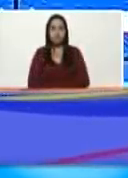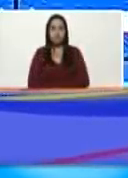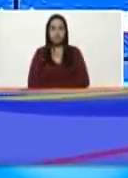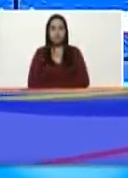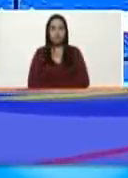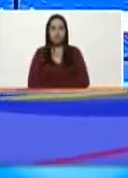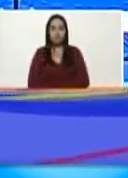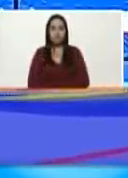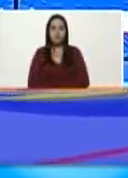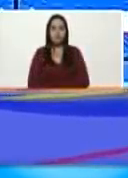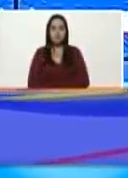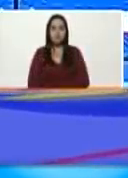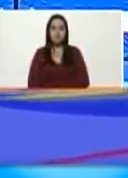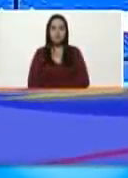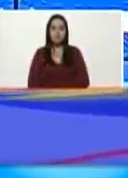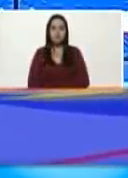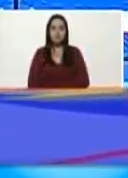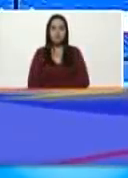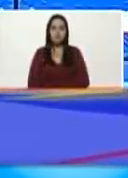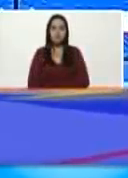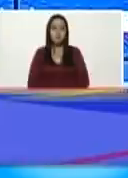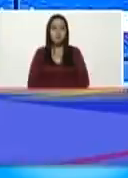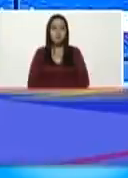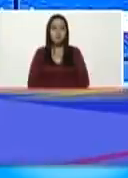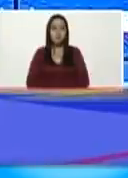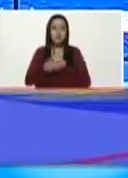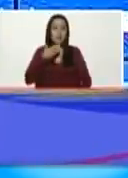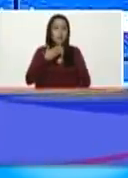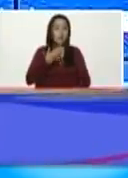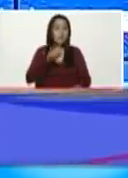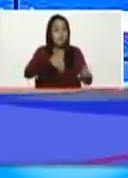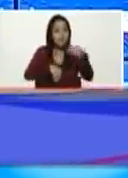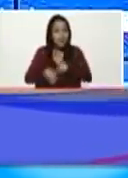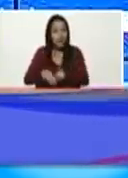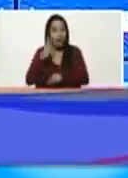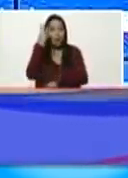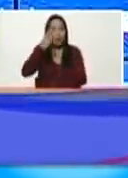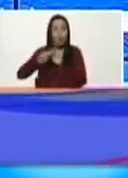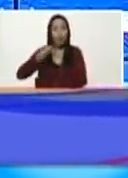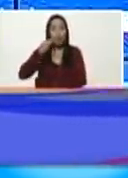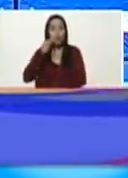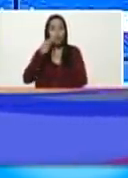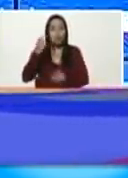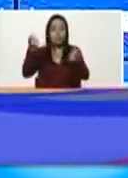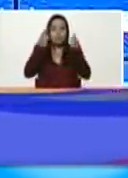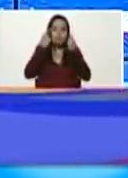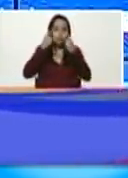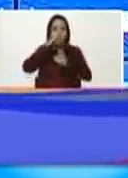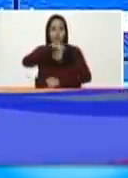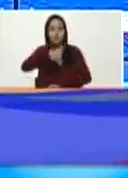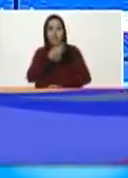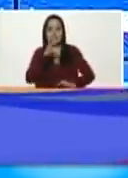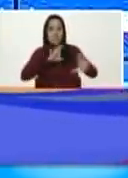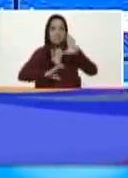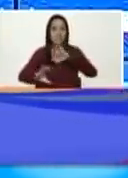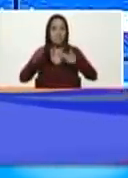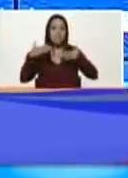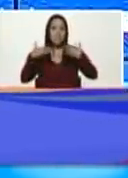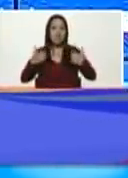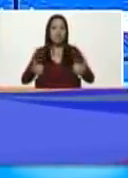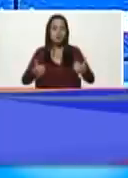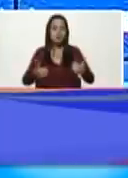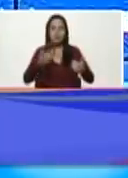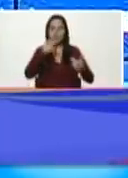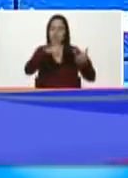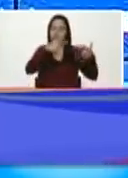Multiplica por 2 el número de jóvenes que se forman en la Universidad de las Ciencias de la Salud en carreras